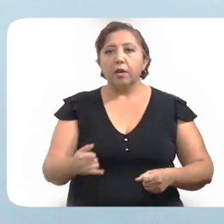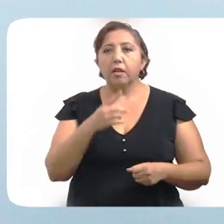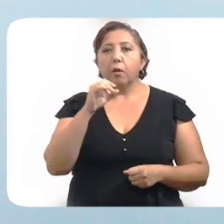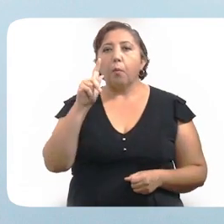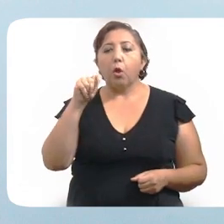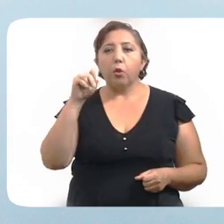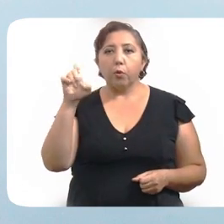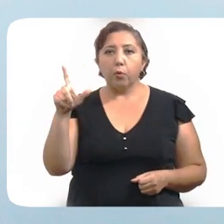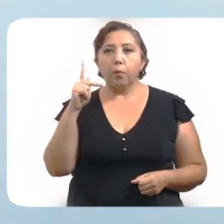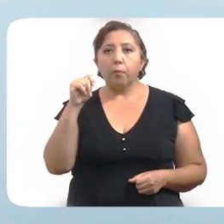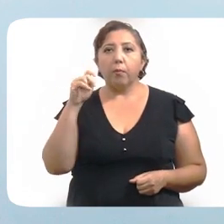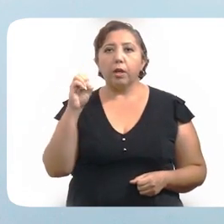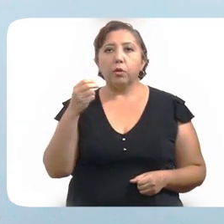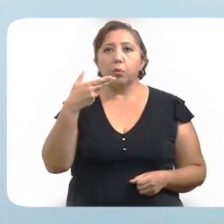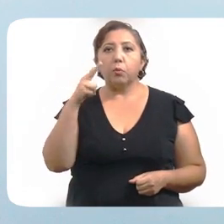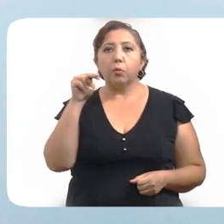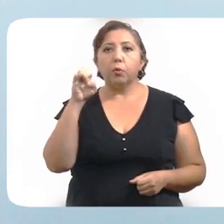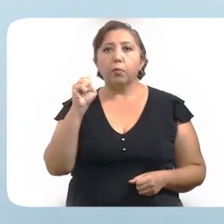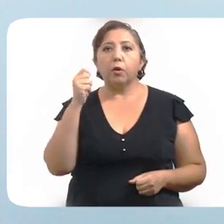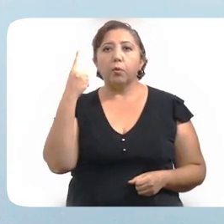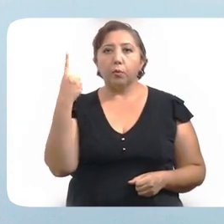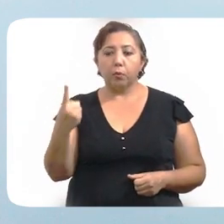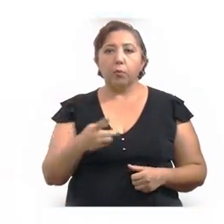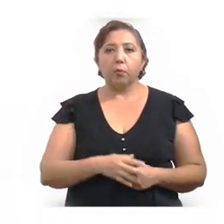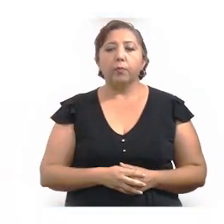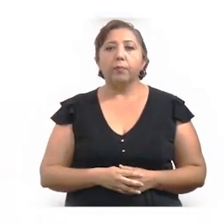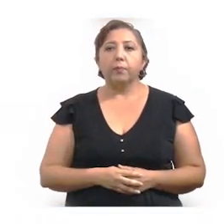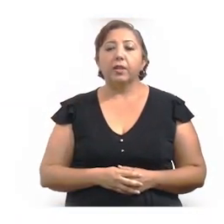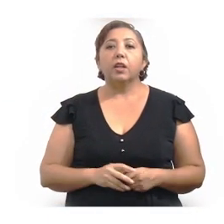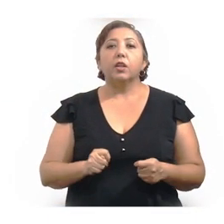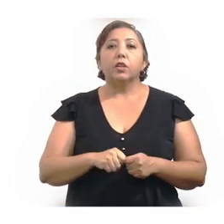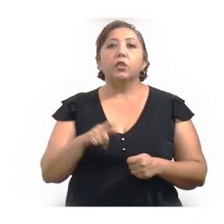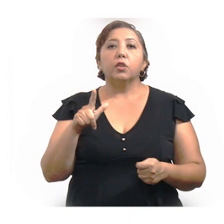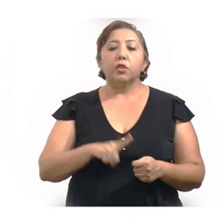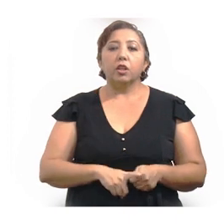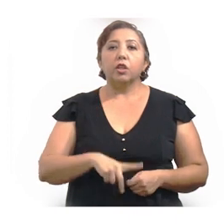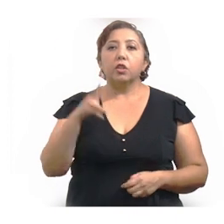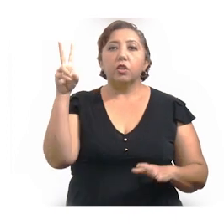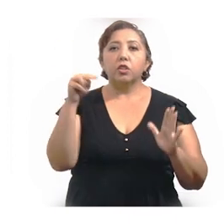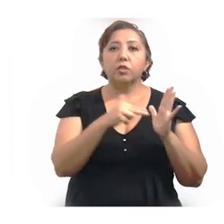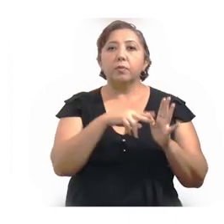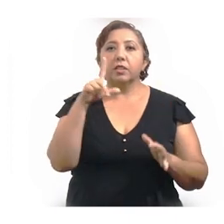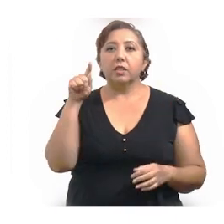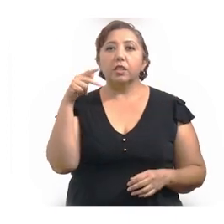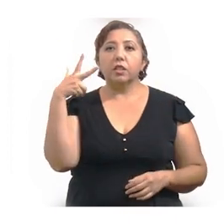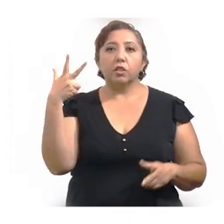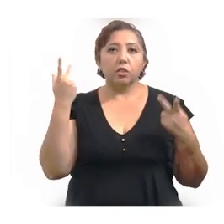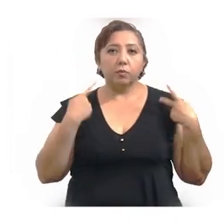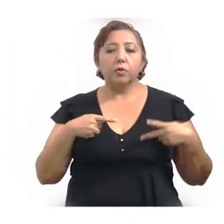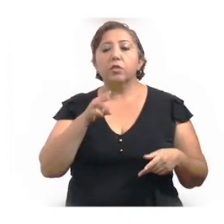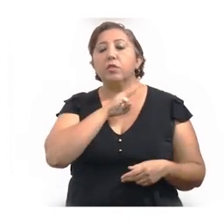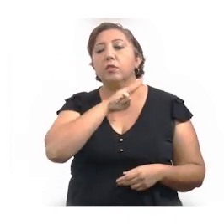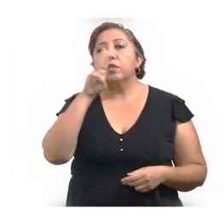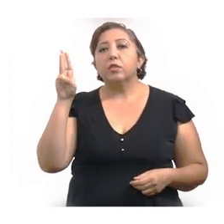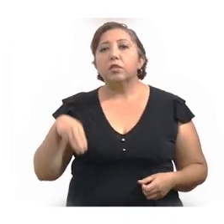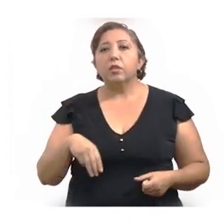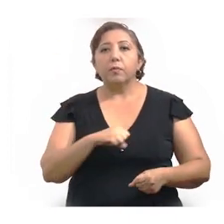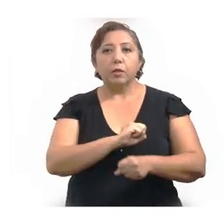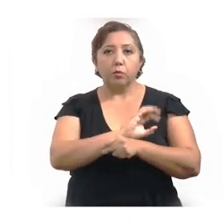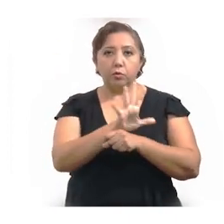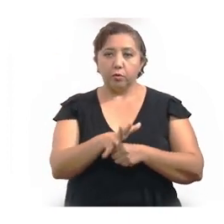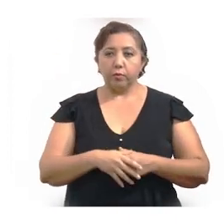Pueblo, Motul, Peto, Junucmá y Tecash con un caso. En total, son 2,078 las personas fallecidas a causa